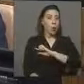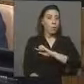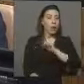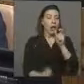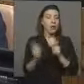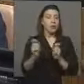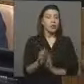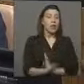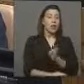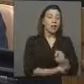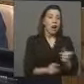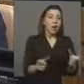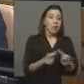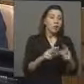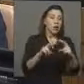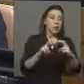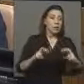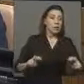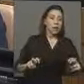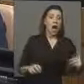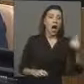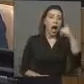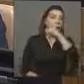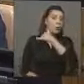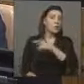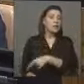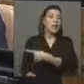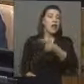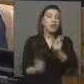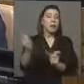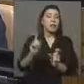llegan a una comisión investigadora la ausencia de los demás.